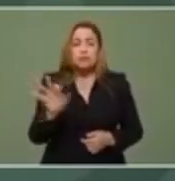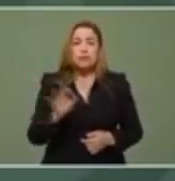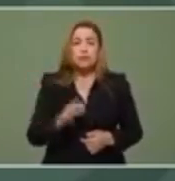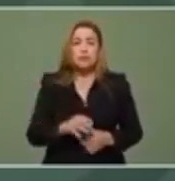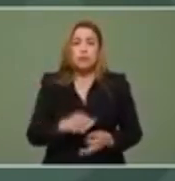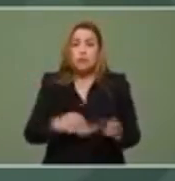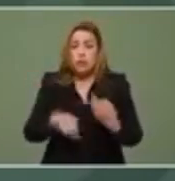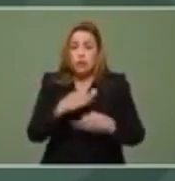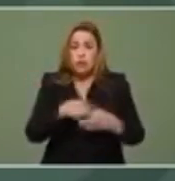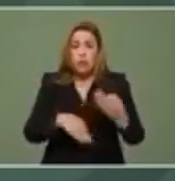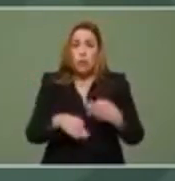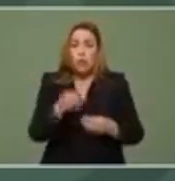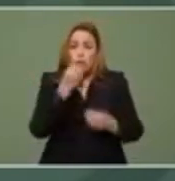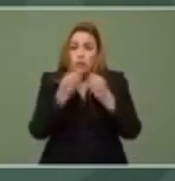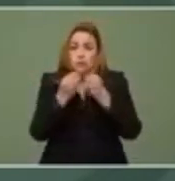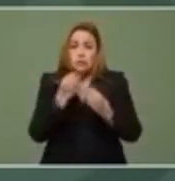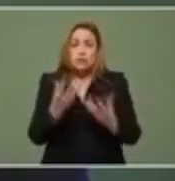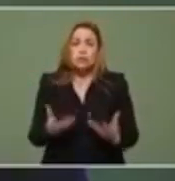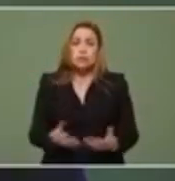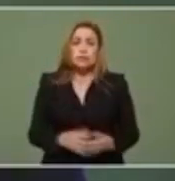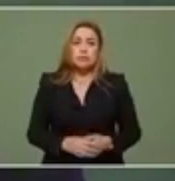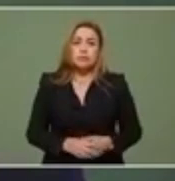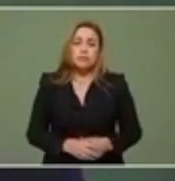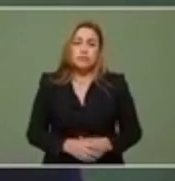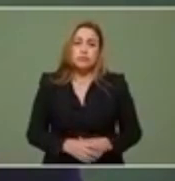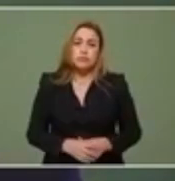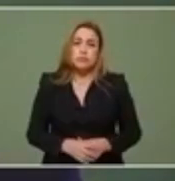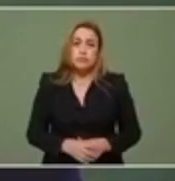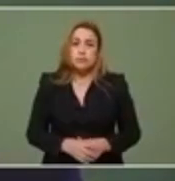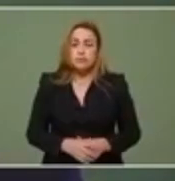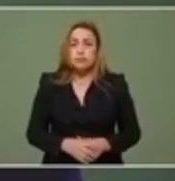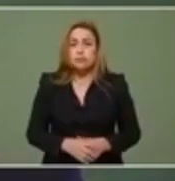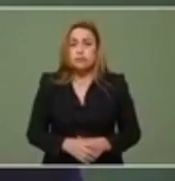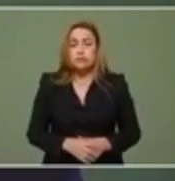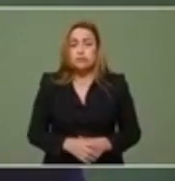de todos los alimentos que compra el gobierno.